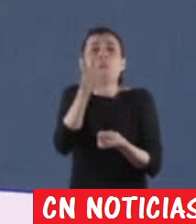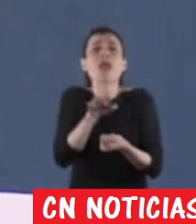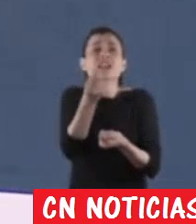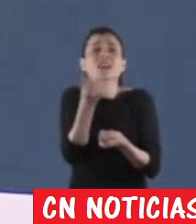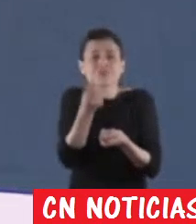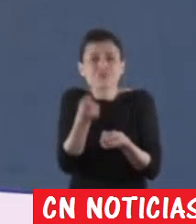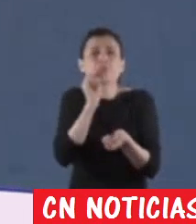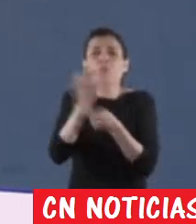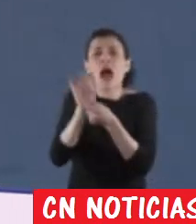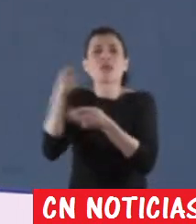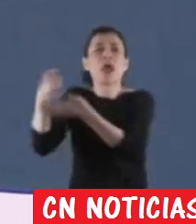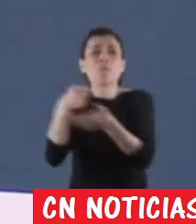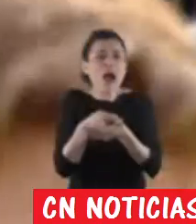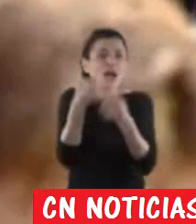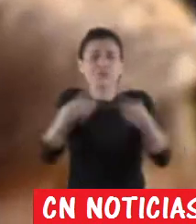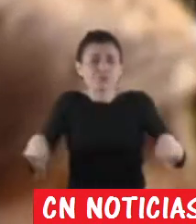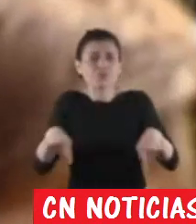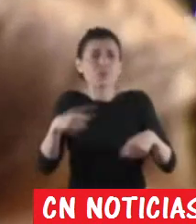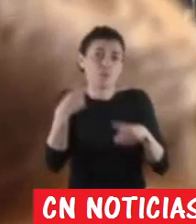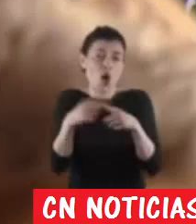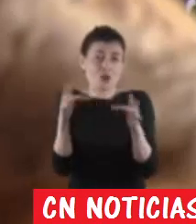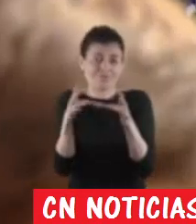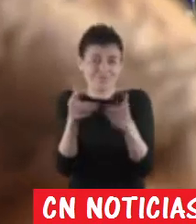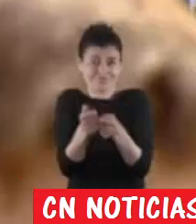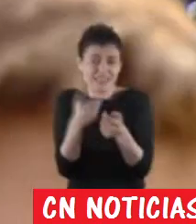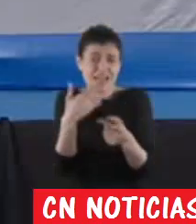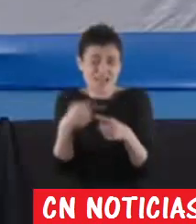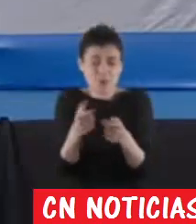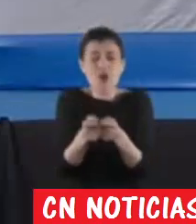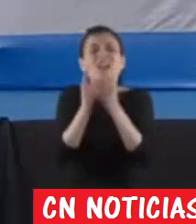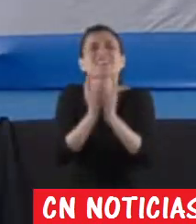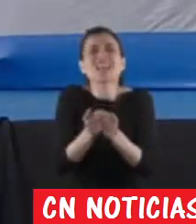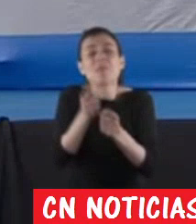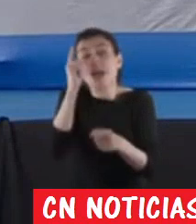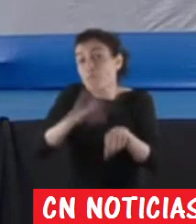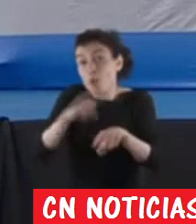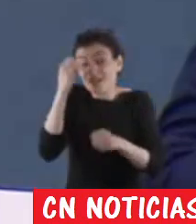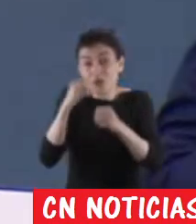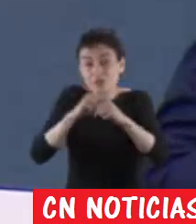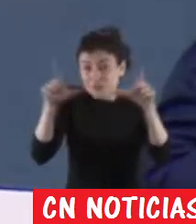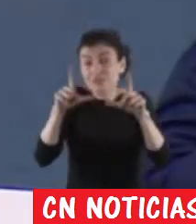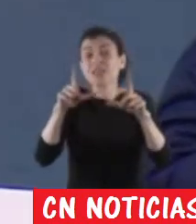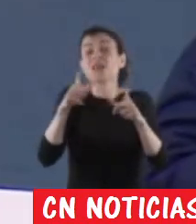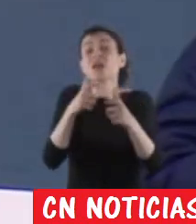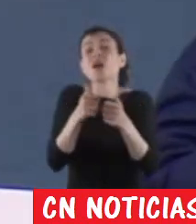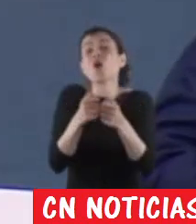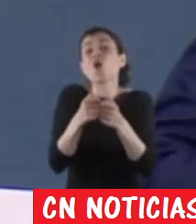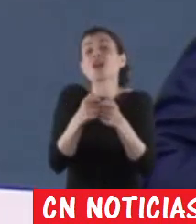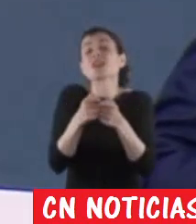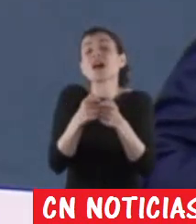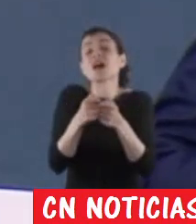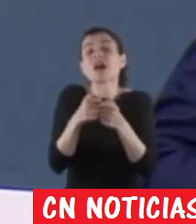transferir dinero, hacer pagos, sino también que la propia apertura de la cuenta no tiene ningún